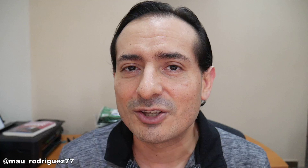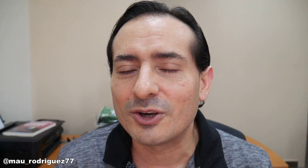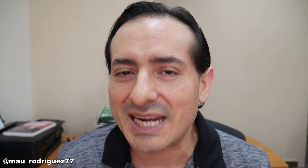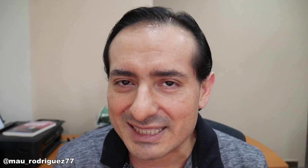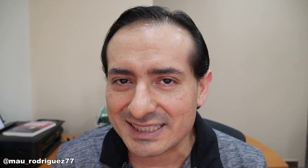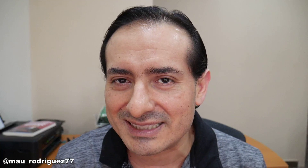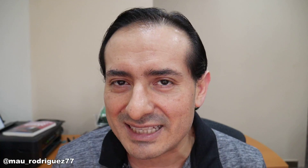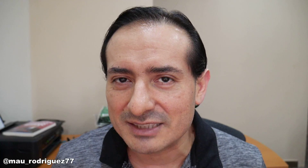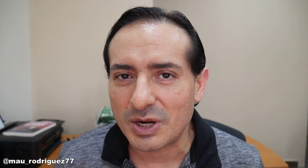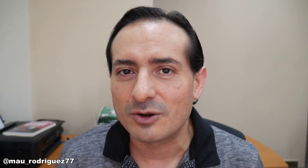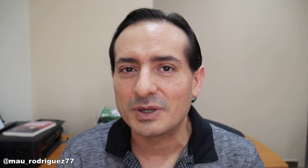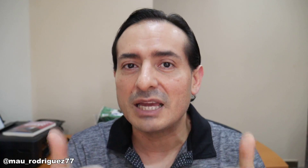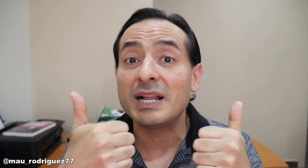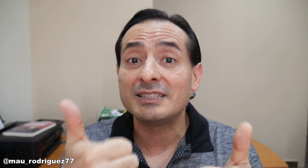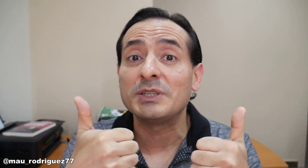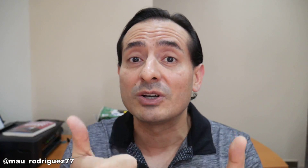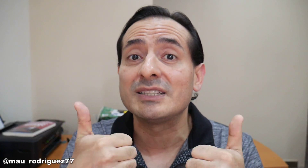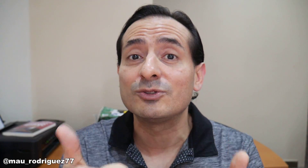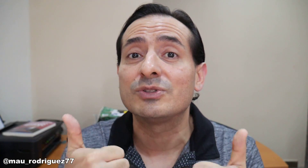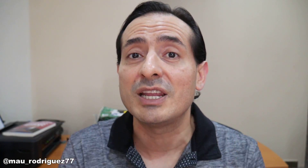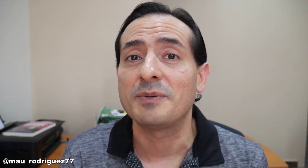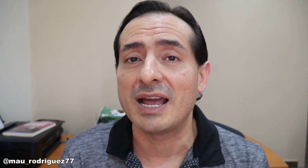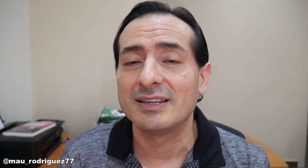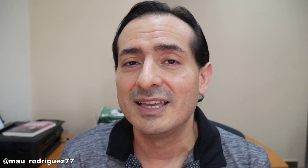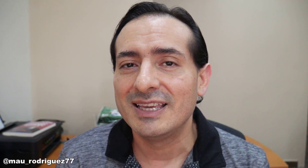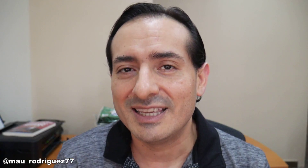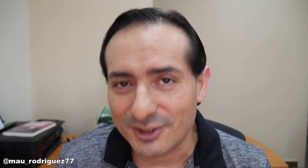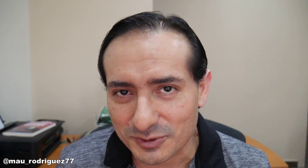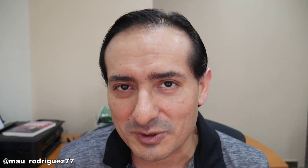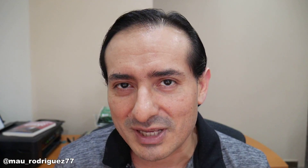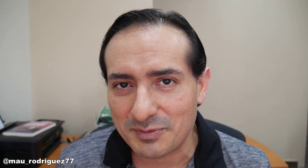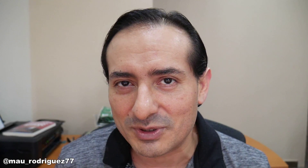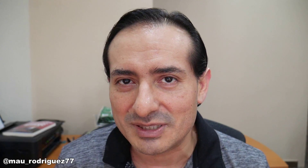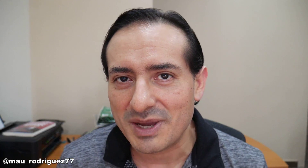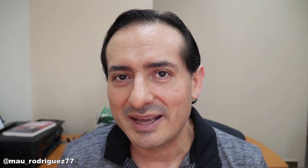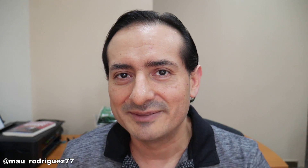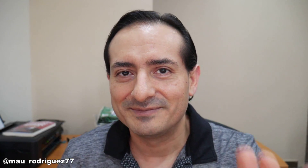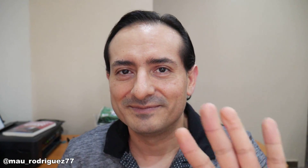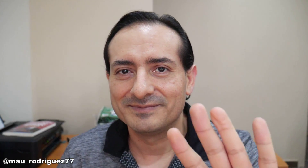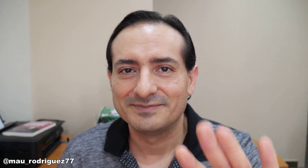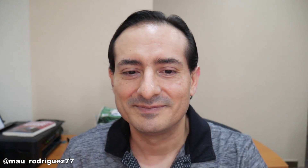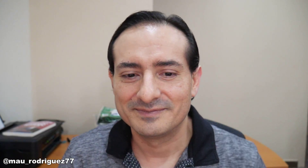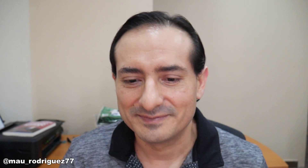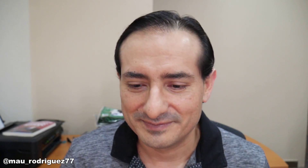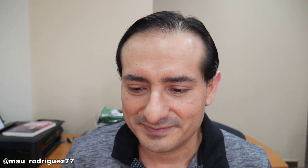amigos, pues es todo. Gracias por acompañarme. Les invito a que se suscriban y nos vemos a la próxima.